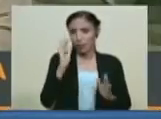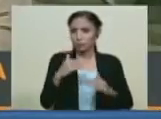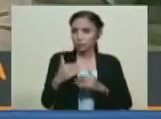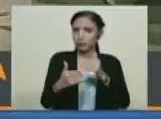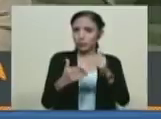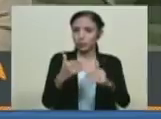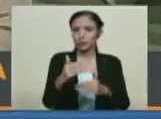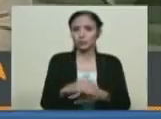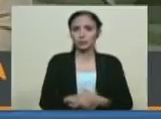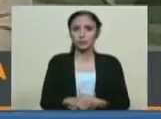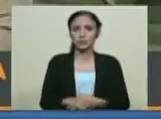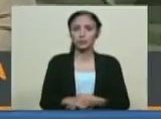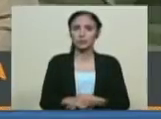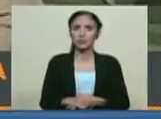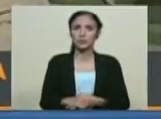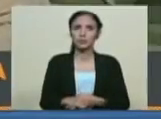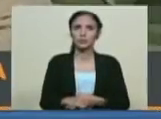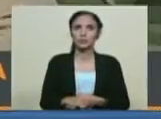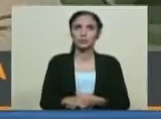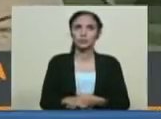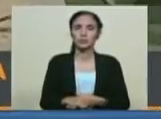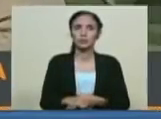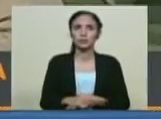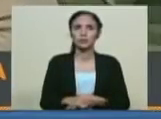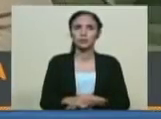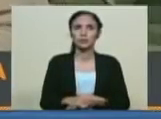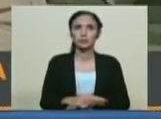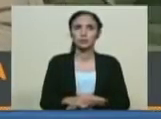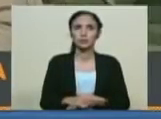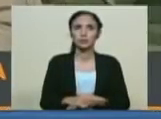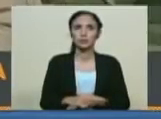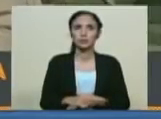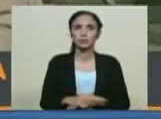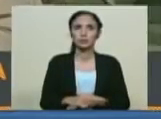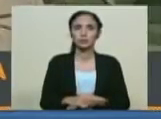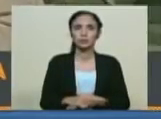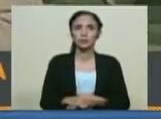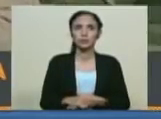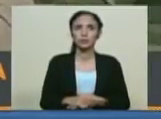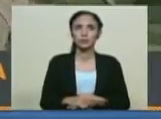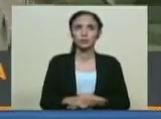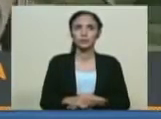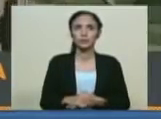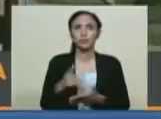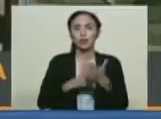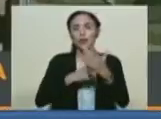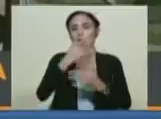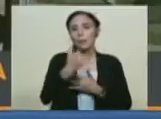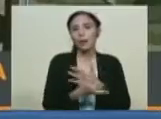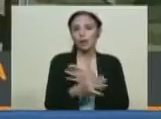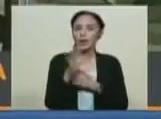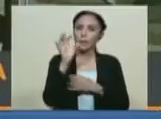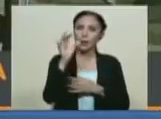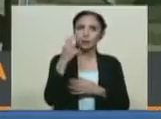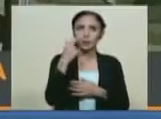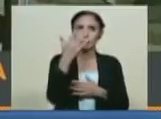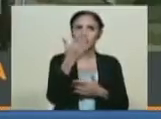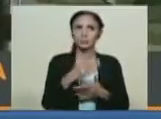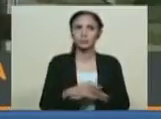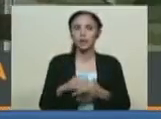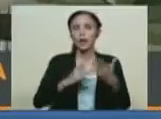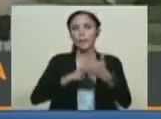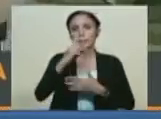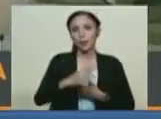Yo creo que en el plan de la patria, así yo lo pongo. Aquí está el plan de la patria. Plan de la